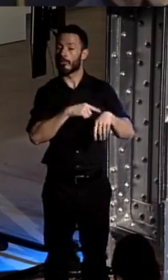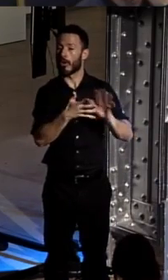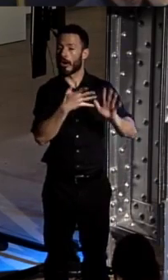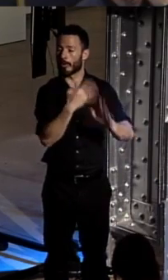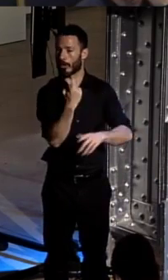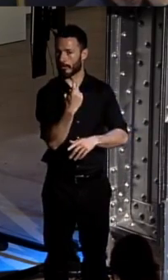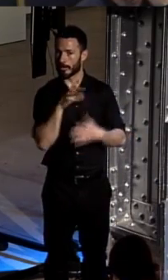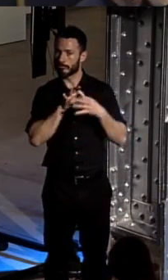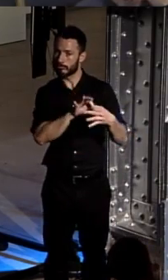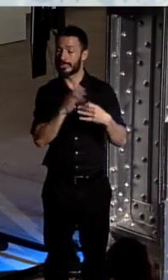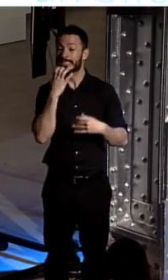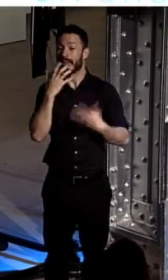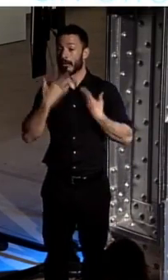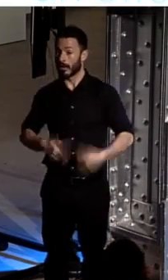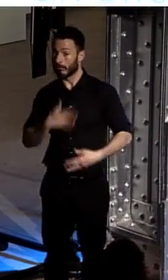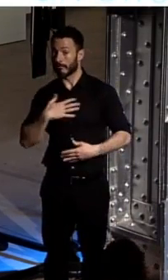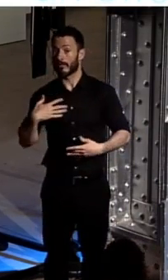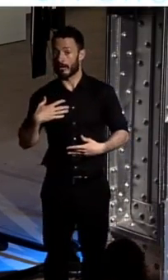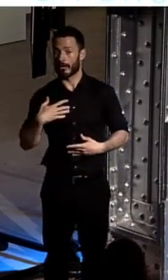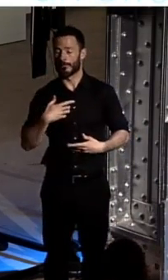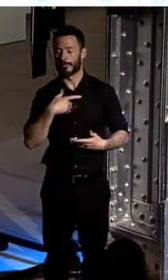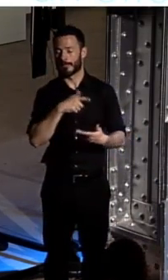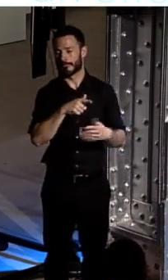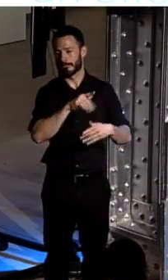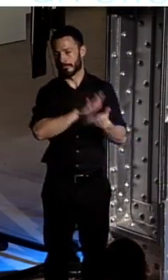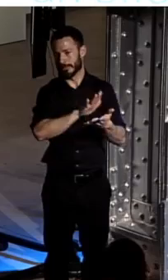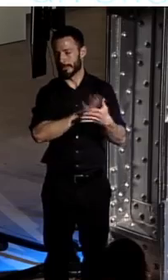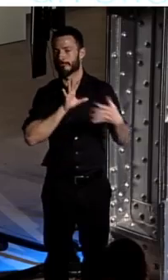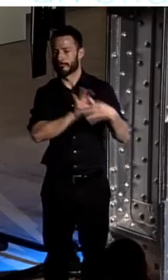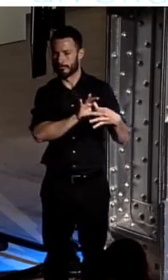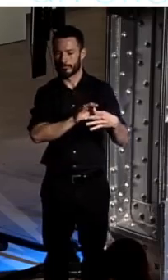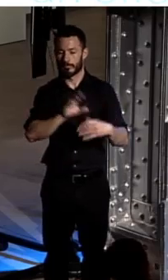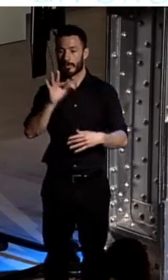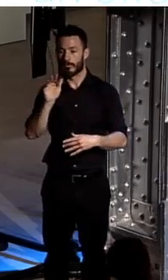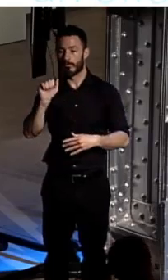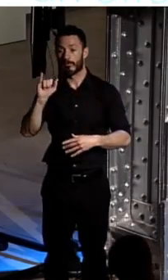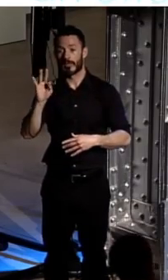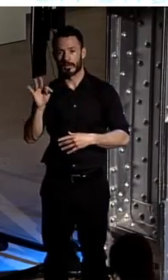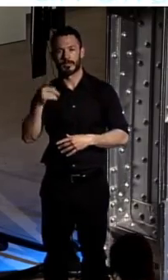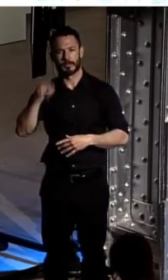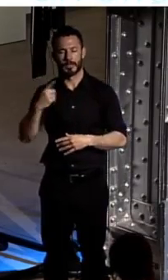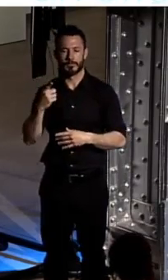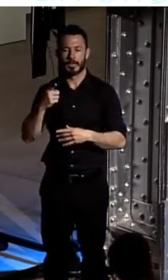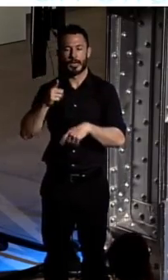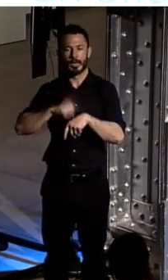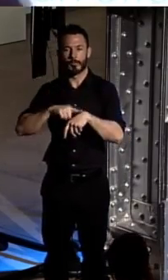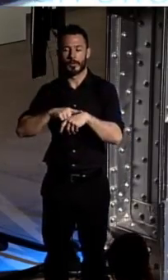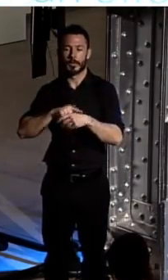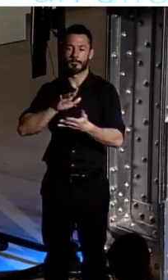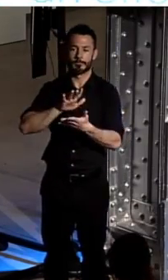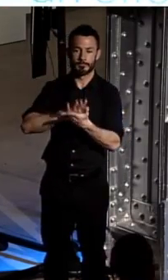más lento. Think es otro startup que utiliza también el eje de estar activado o estar calmado, pero en este caso llevas un